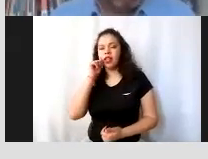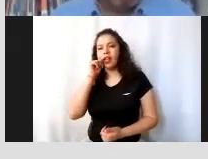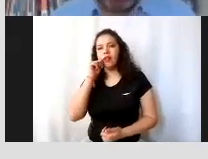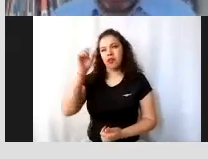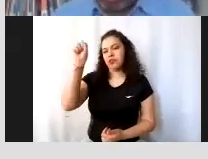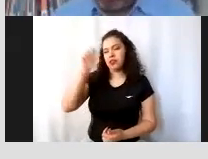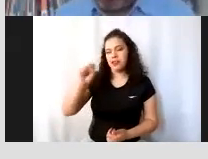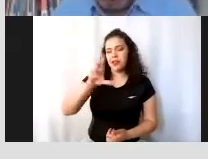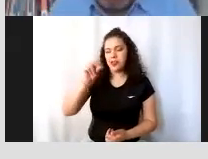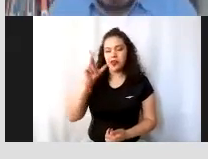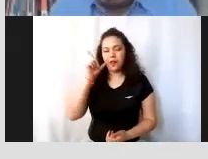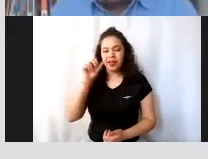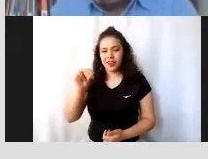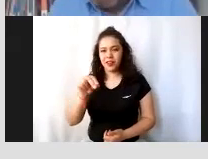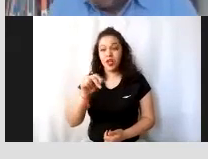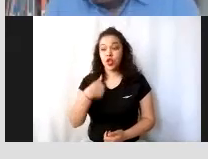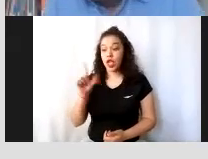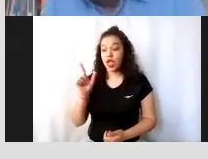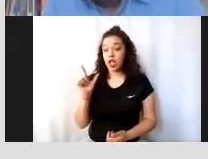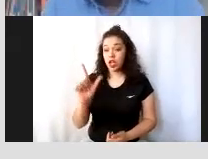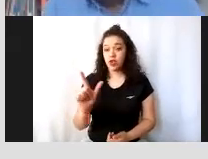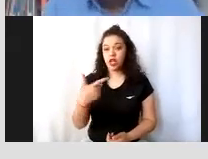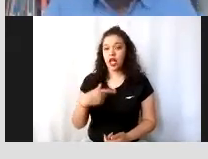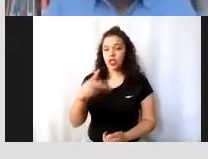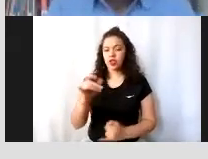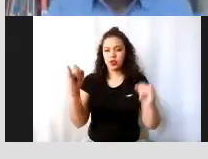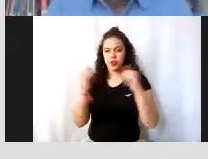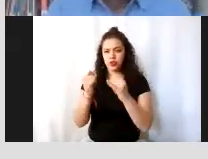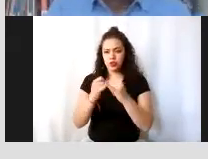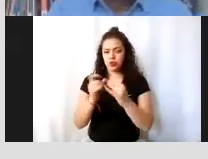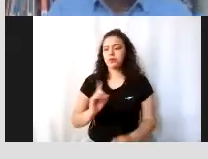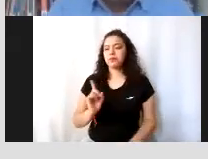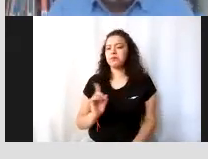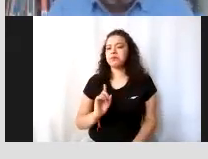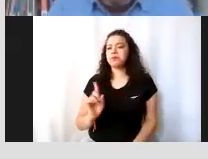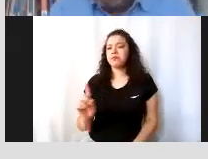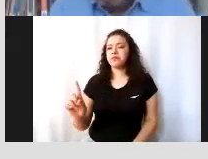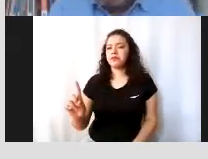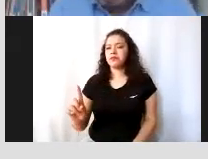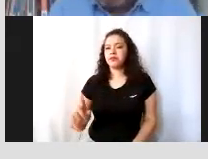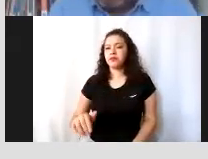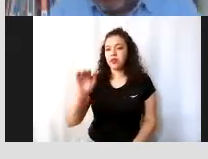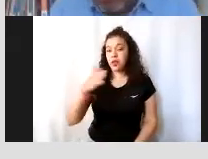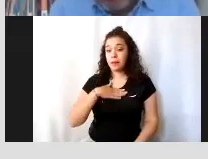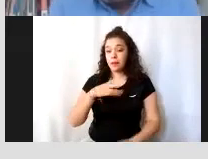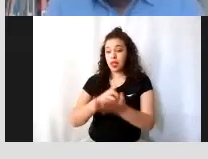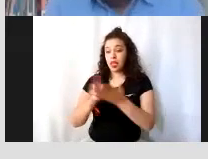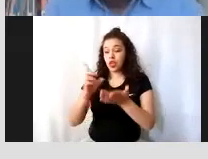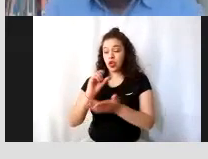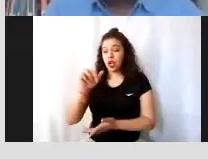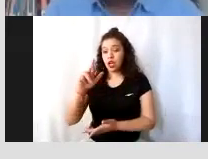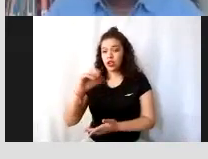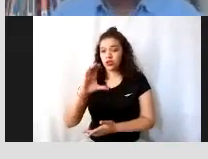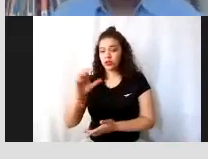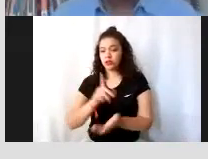sábado, yo podría ir el lunes a cualquiera de sus instituciones de asistencia privada y ejercer mis derechos ARCO, por lo menos el derecho